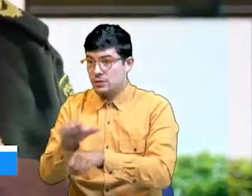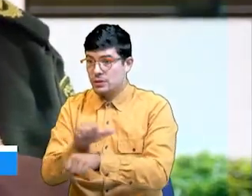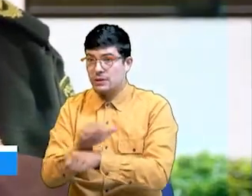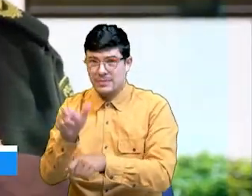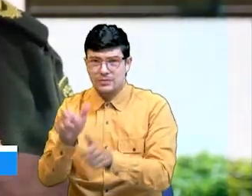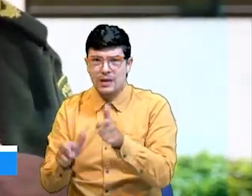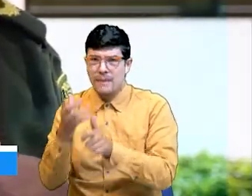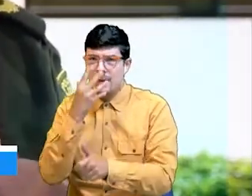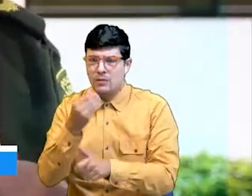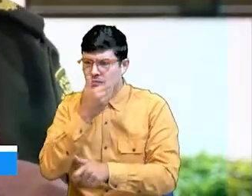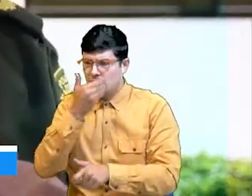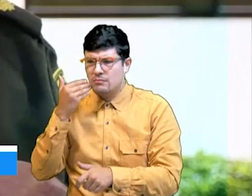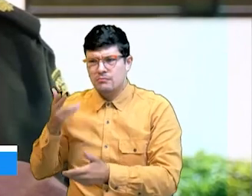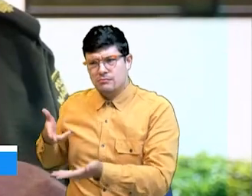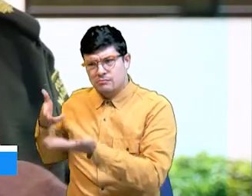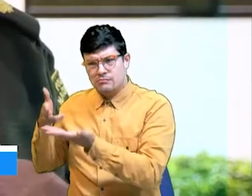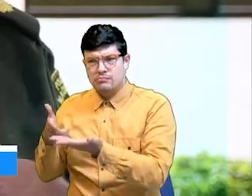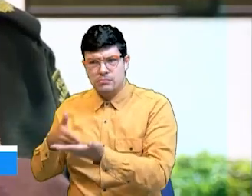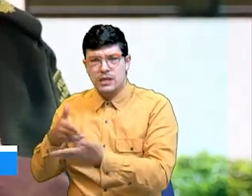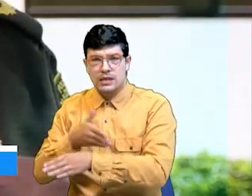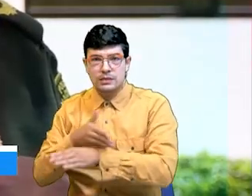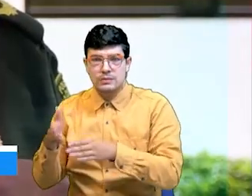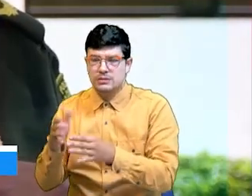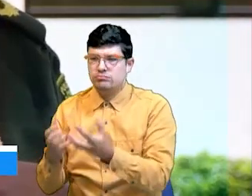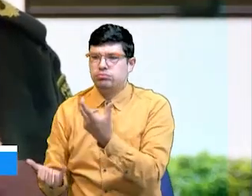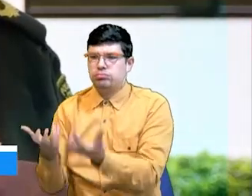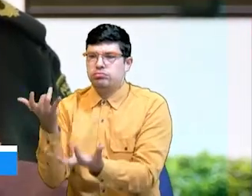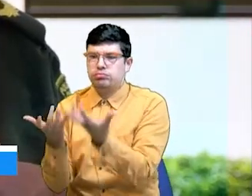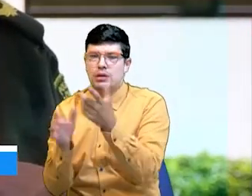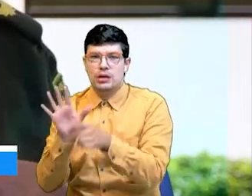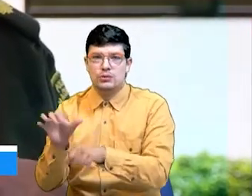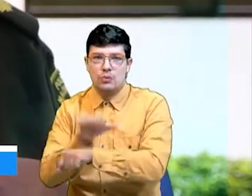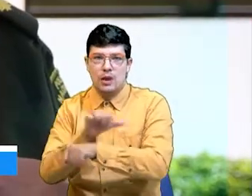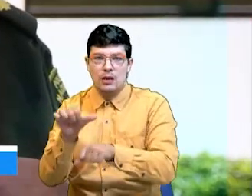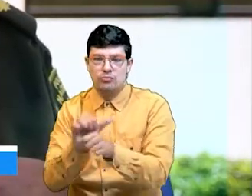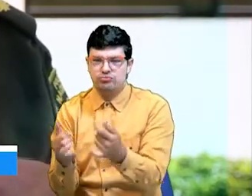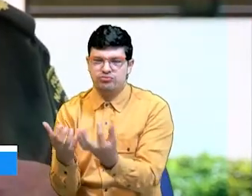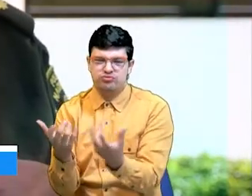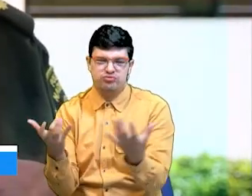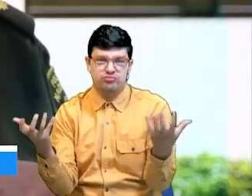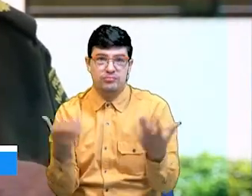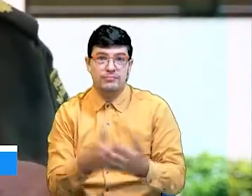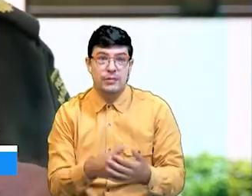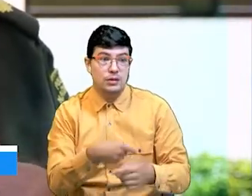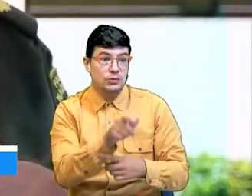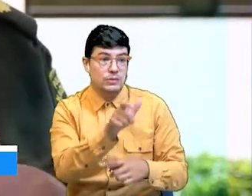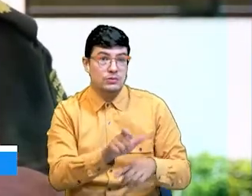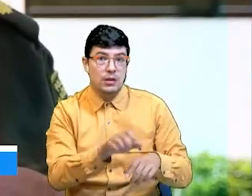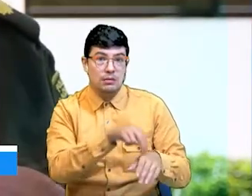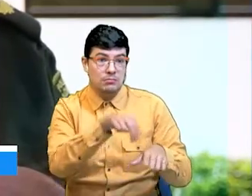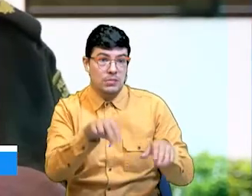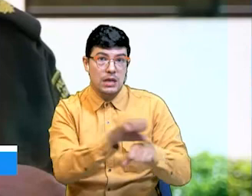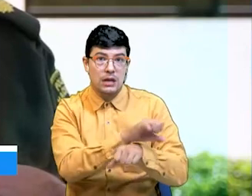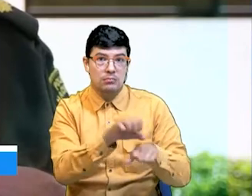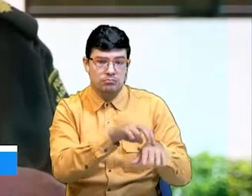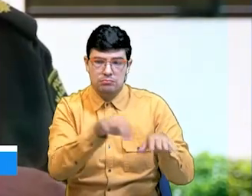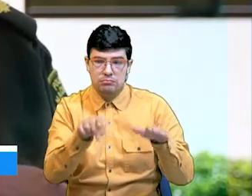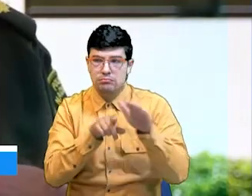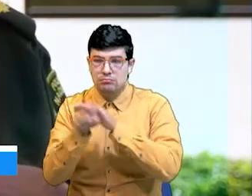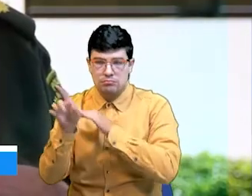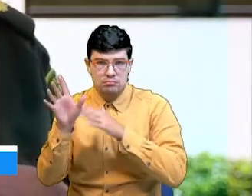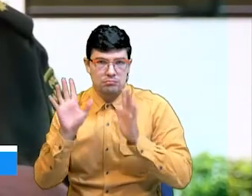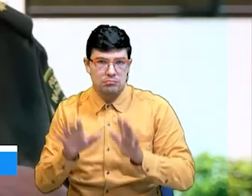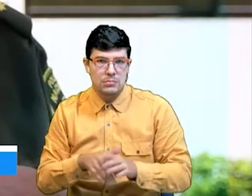al conductor de la misma y le prendieron fuego al vehículo. El conductor salió ileso de esta actividad, donde